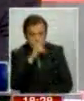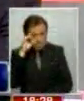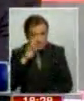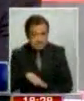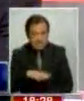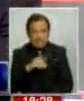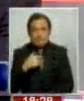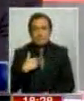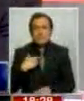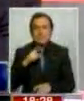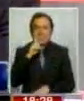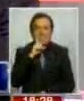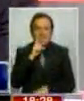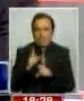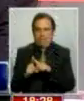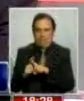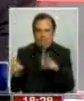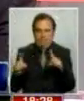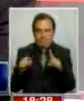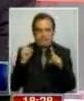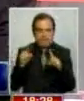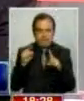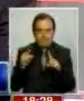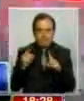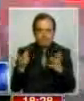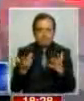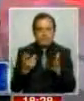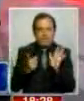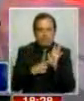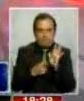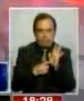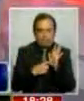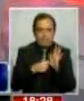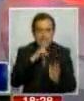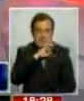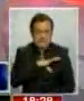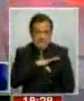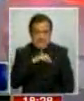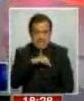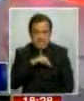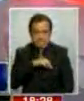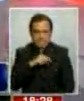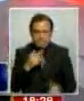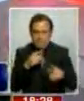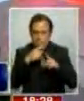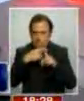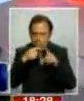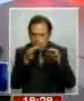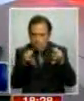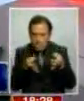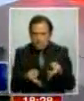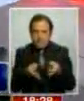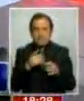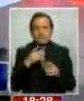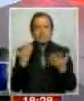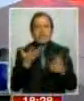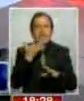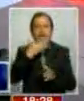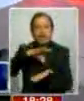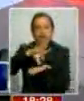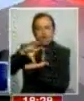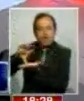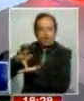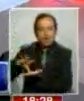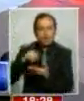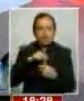tenemos una diferencia muy importante entre lo que pasa con los impuestos a los alcoholes en Chile promedio respecto del promedio que existe en los países de la